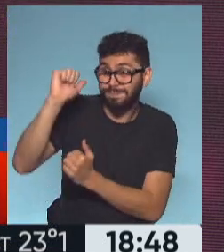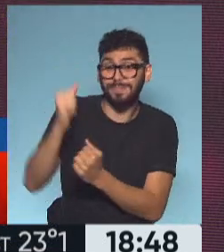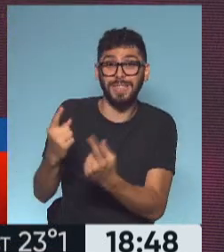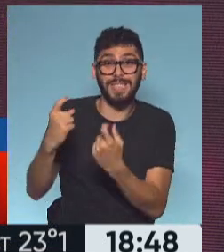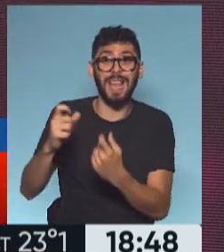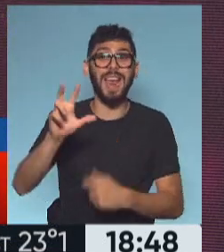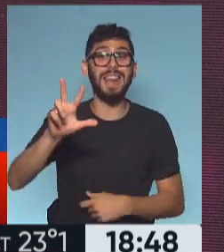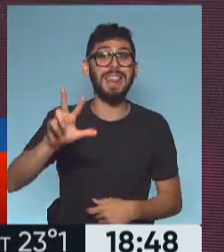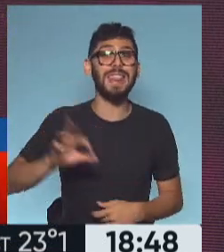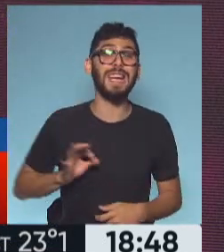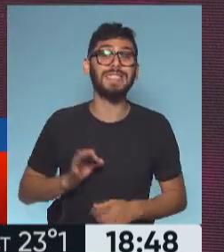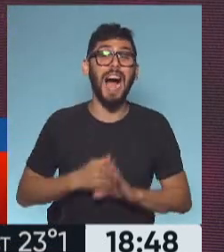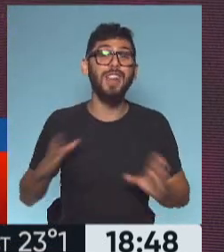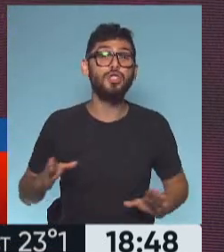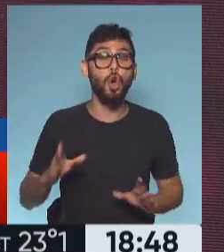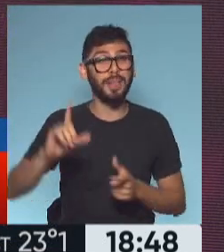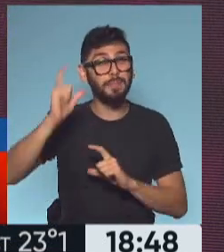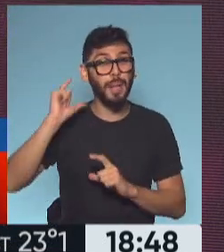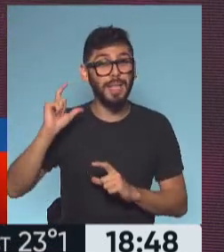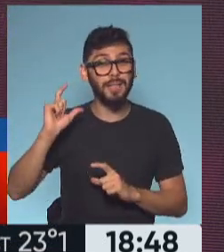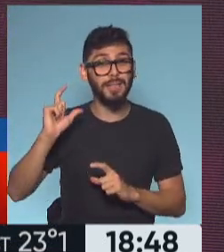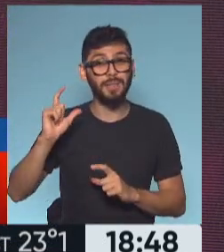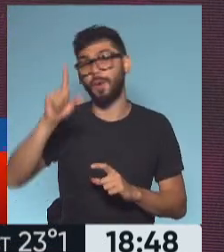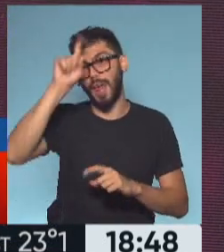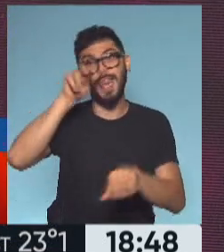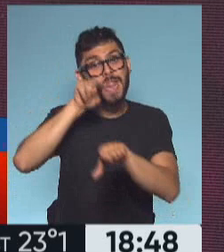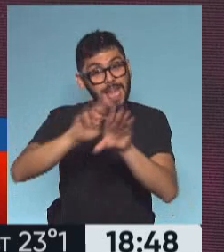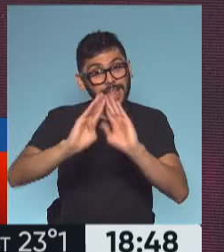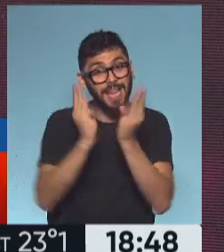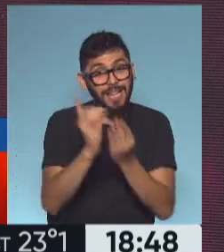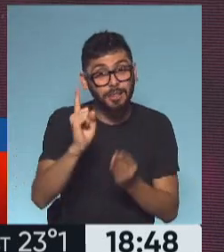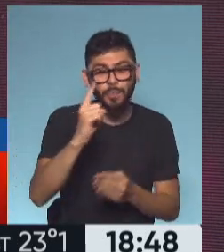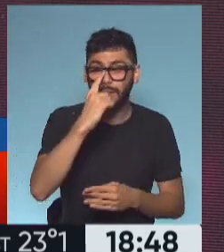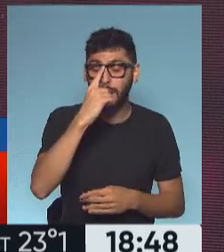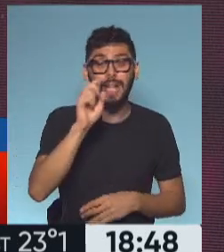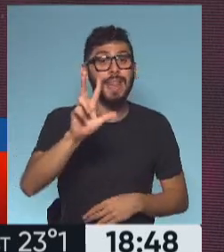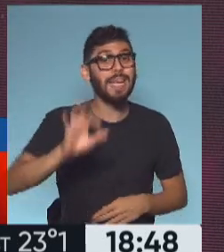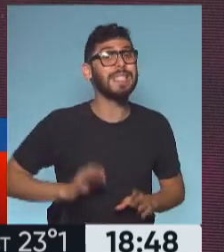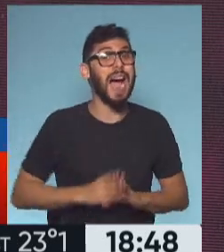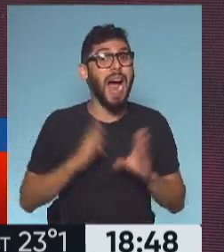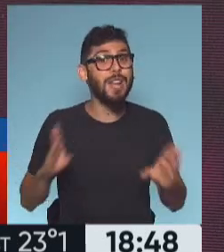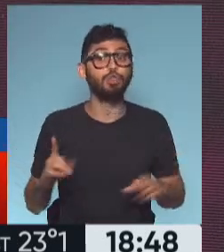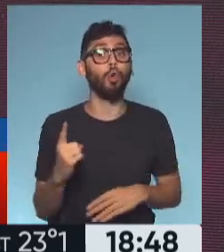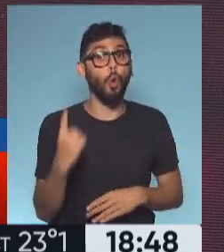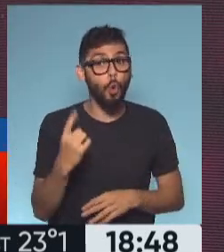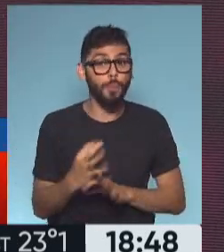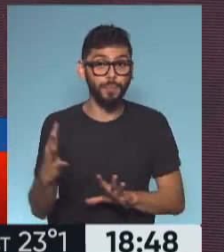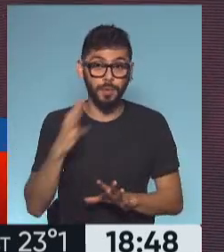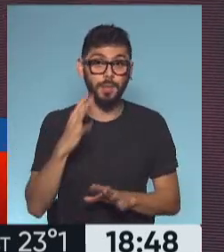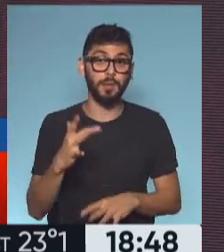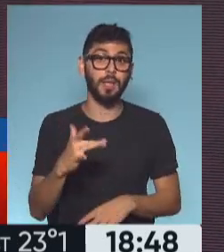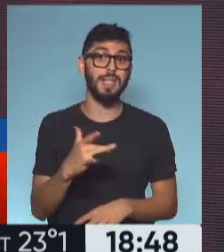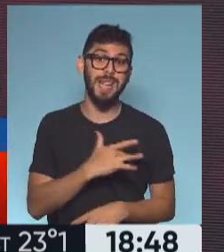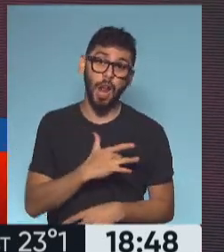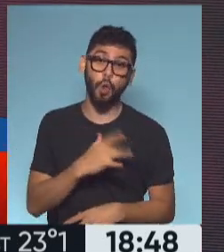3 años de experiencia, ¿sí? En terapia intensiva, en cuidado intensivo. 3 años para formar un profesional. Si son cardiólogos, los cardiólogos